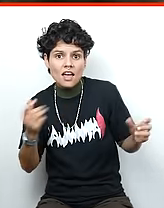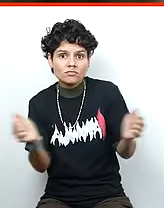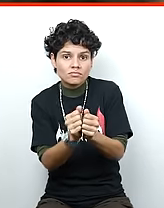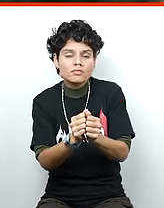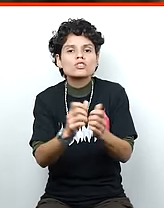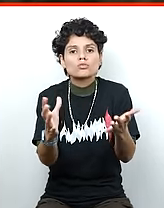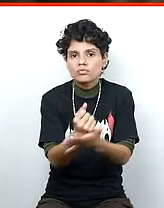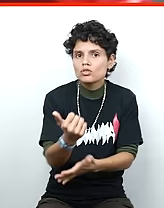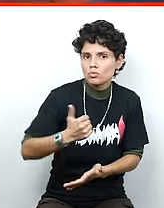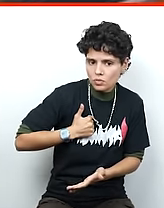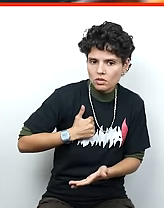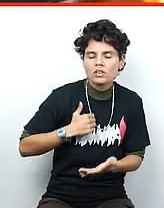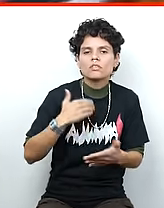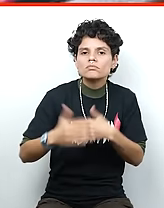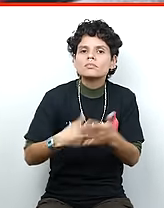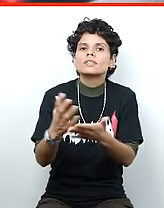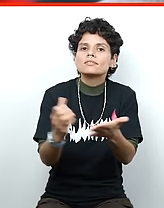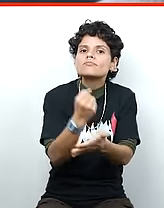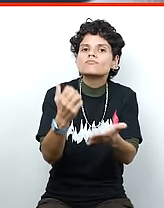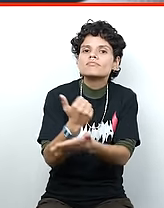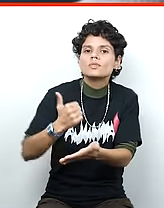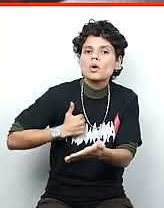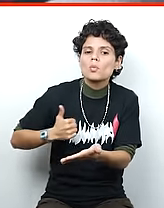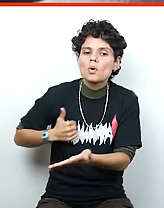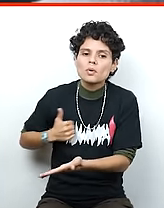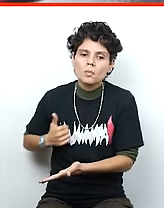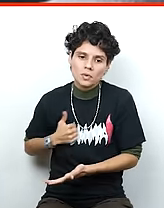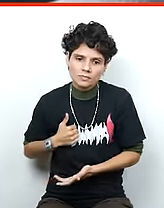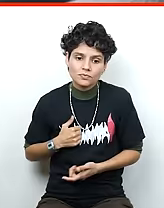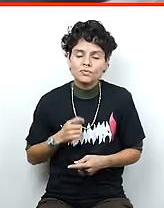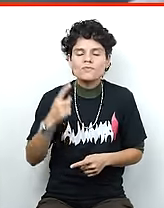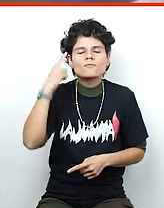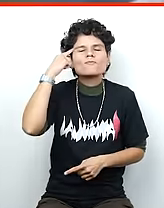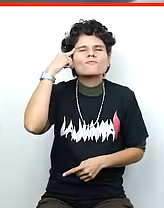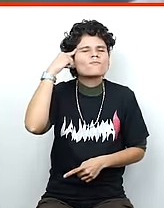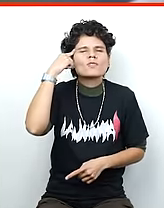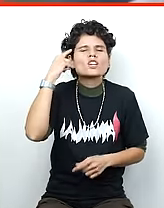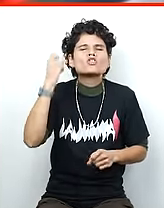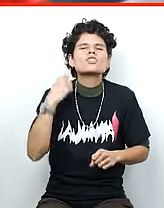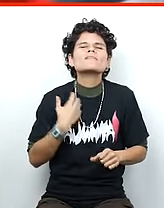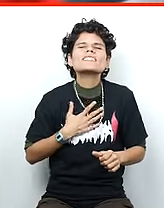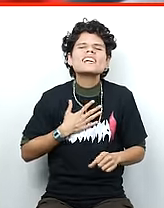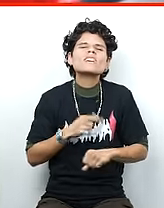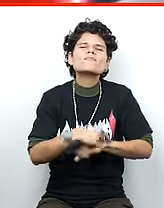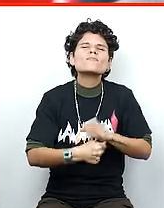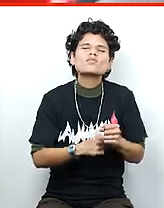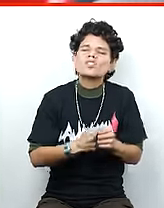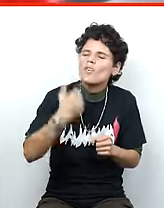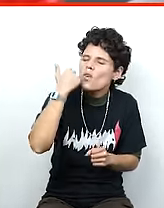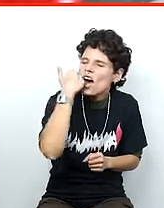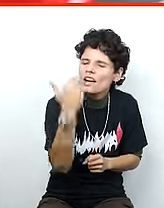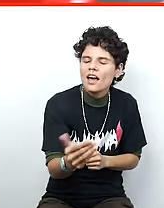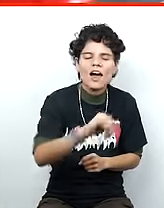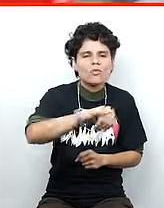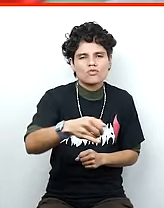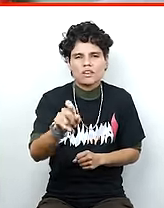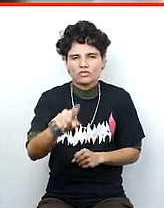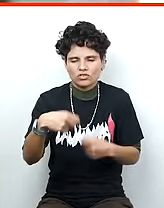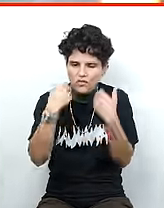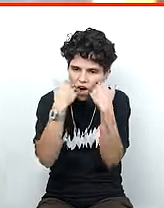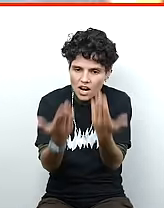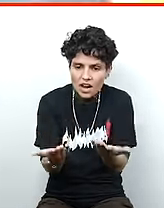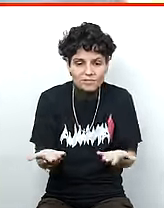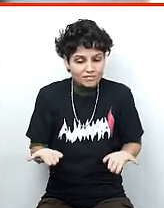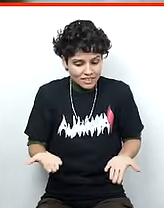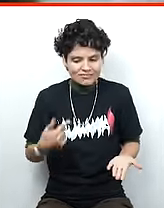le cumplió. Y todos así los deseos se han ido cumpliendo. Yo dije, un día voy a regalar la pulsera que más quiero a Juliana Sosa.